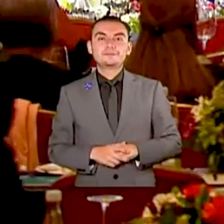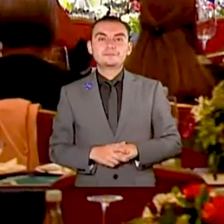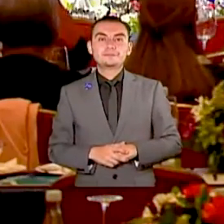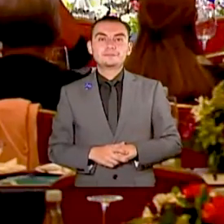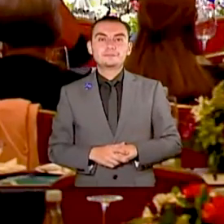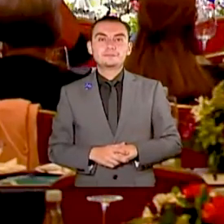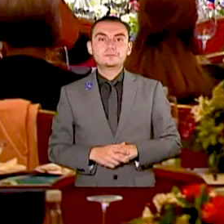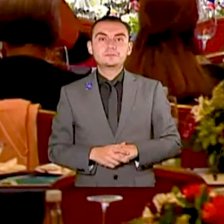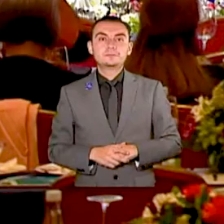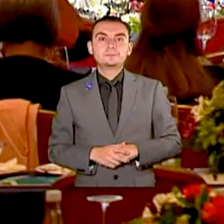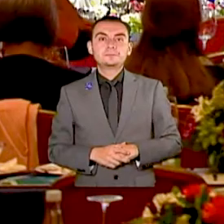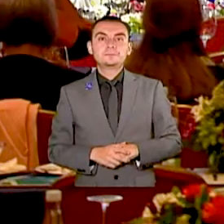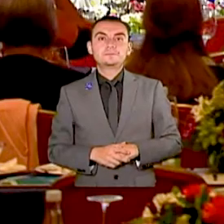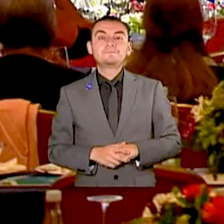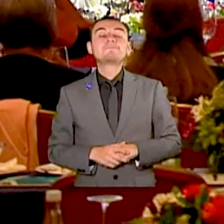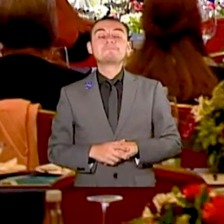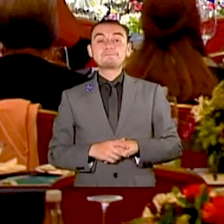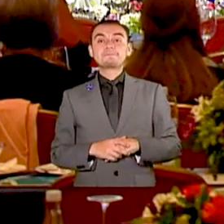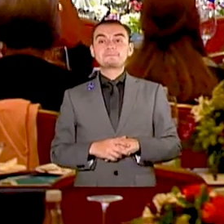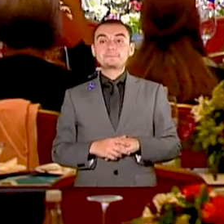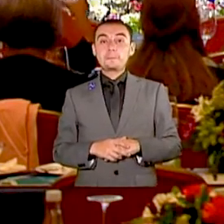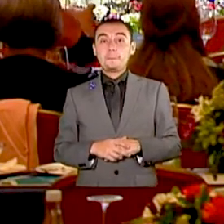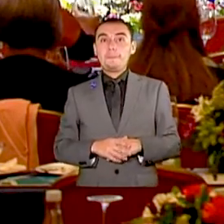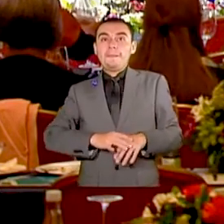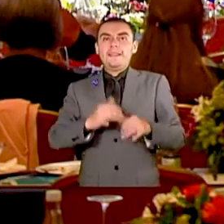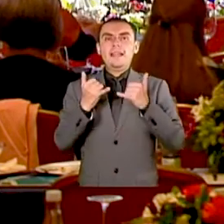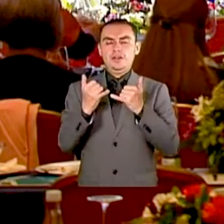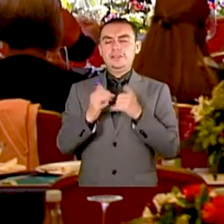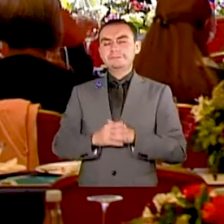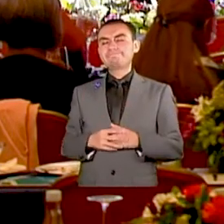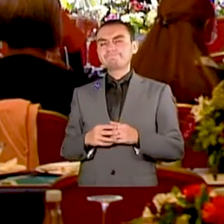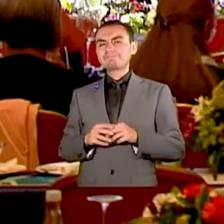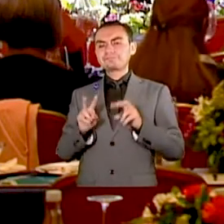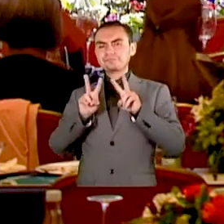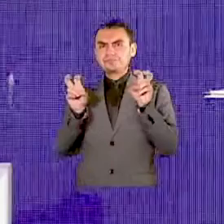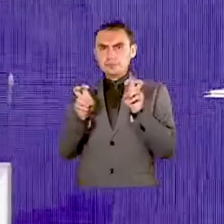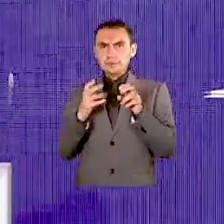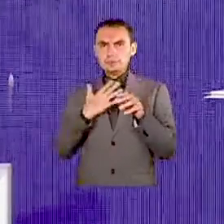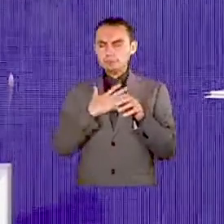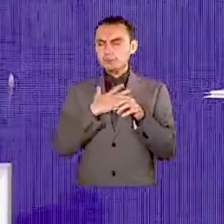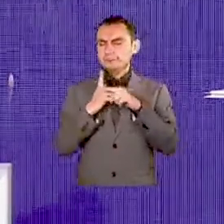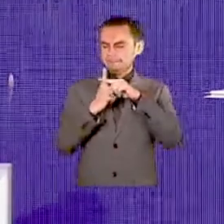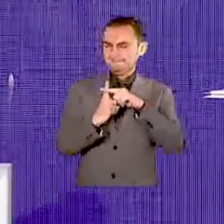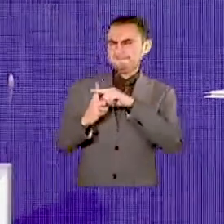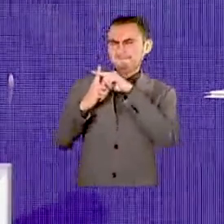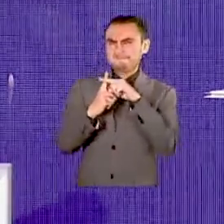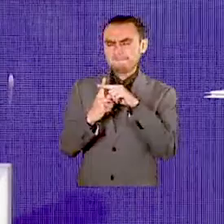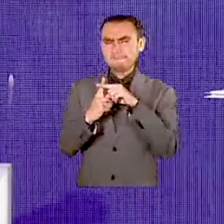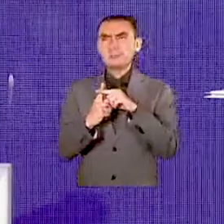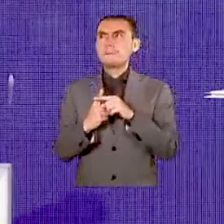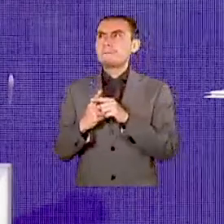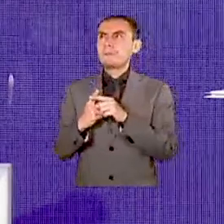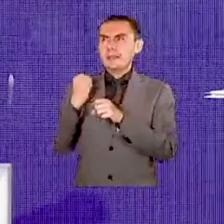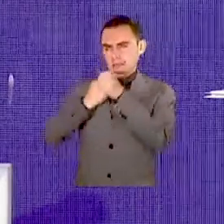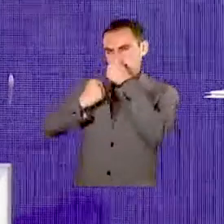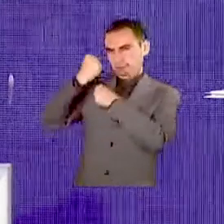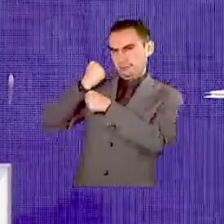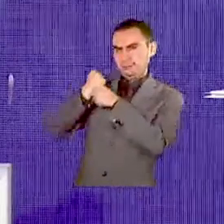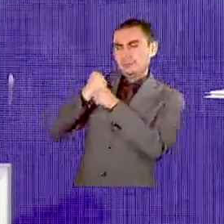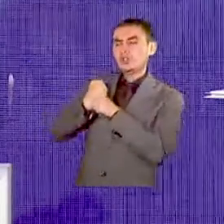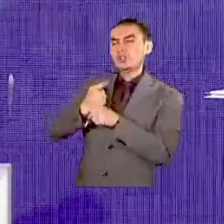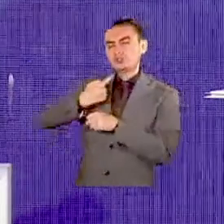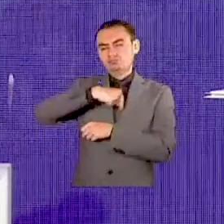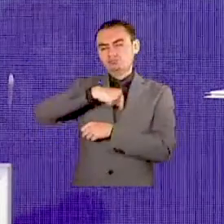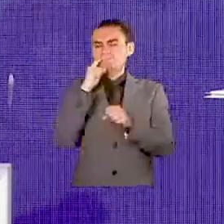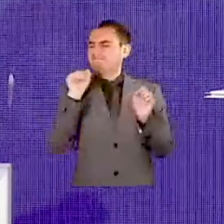Yuli. En este tema, en este otro panel, la Procuraduría desde el año pasado